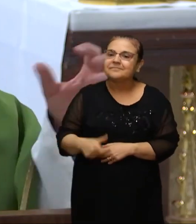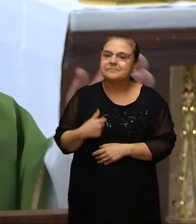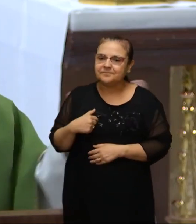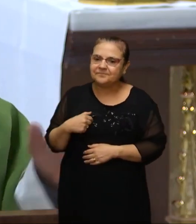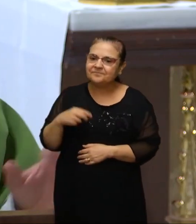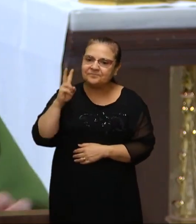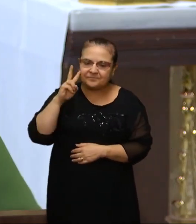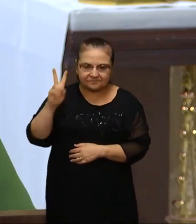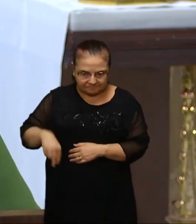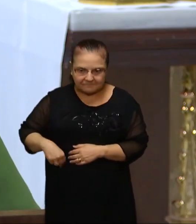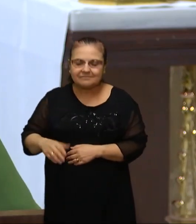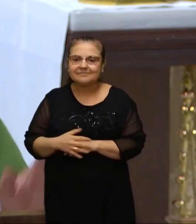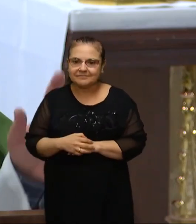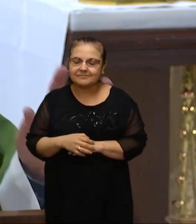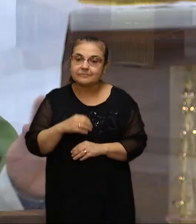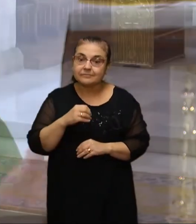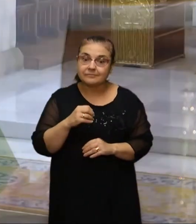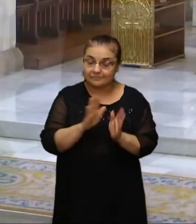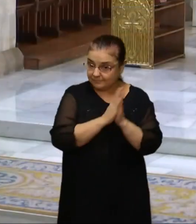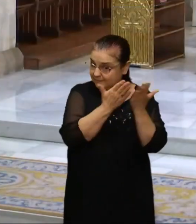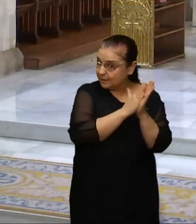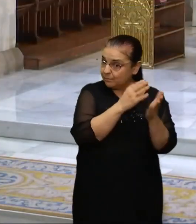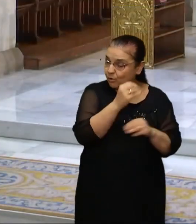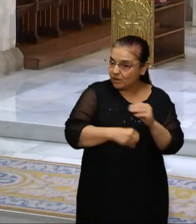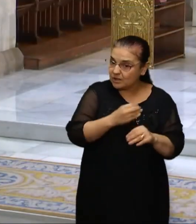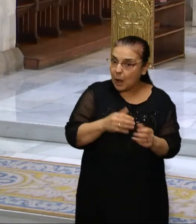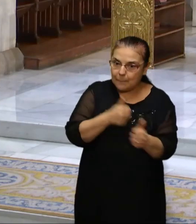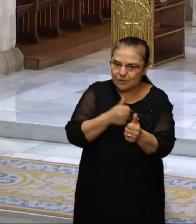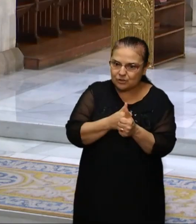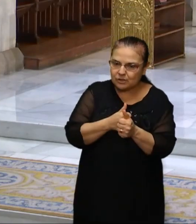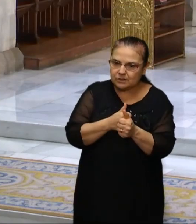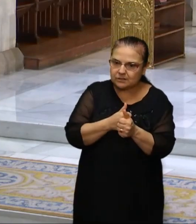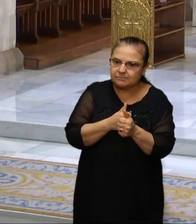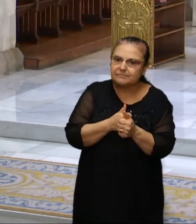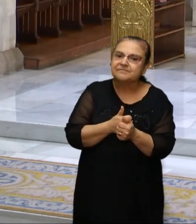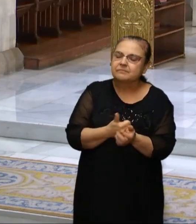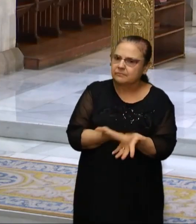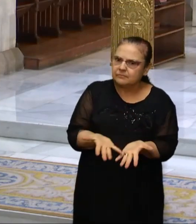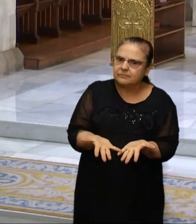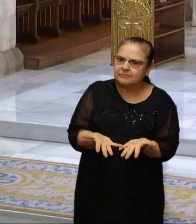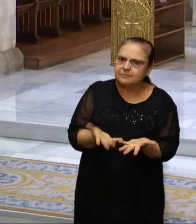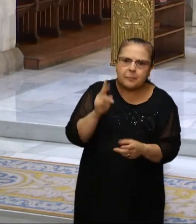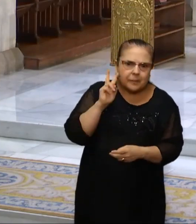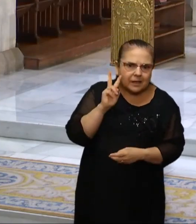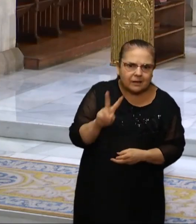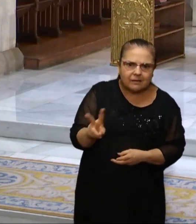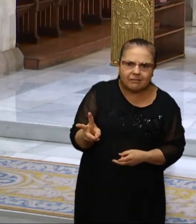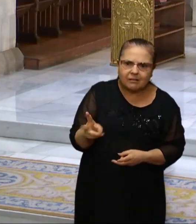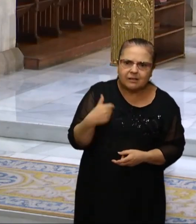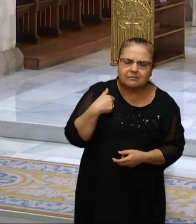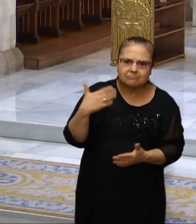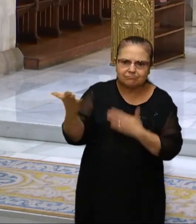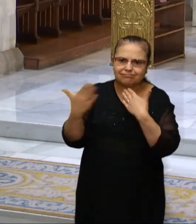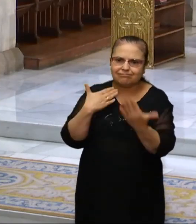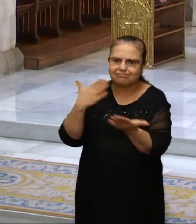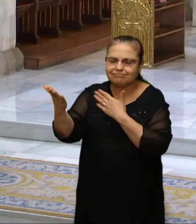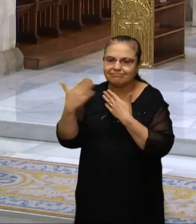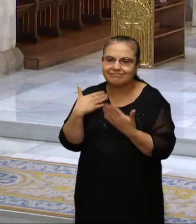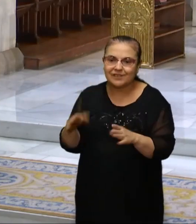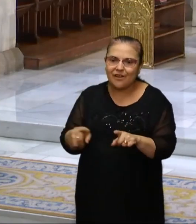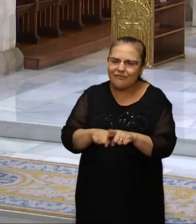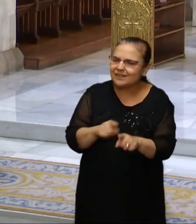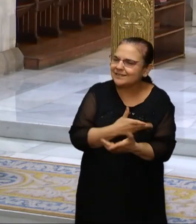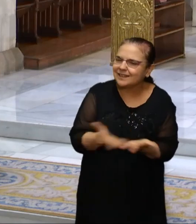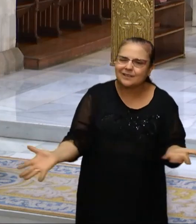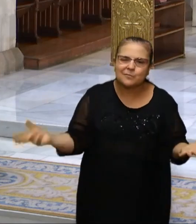entre nosotros como decían los hechos de los Apóstoles Cómo se aman Mirad qué relaciones tan fraternas